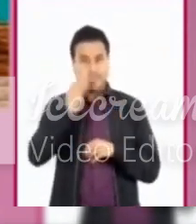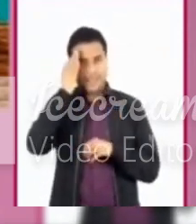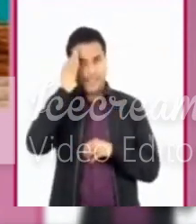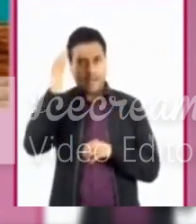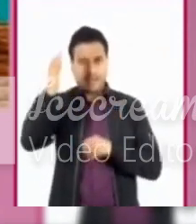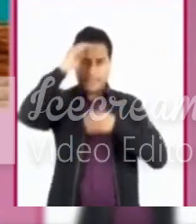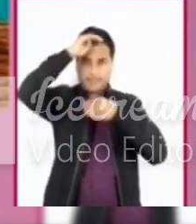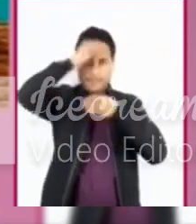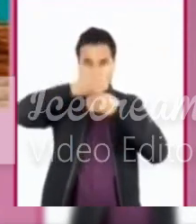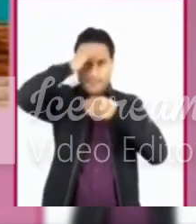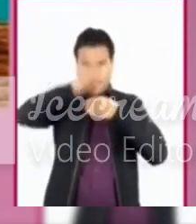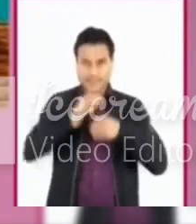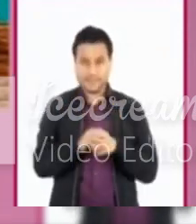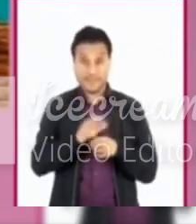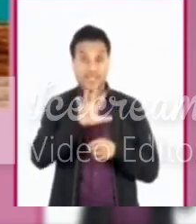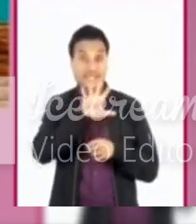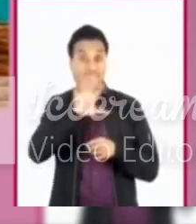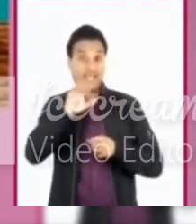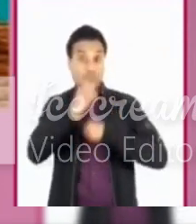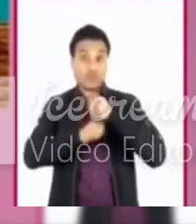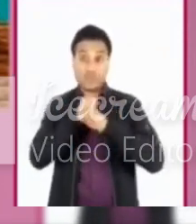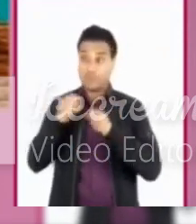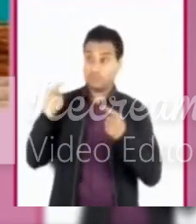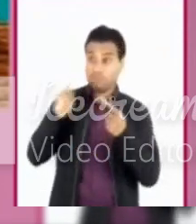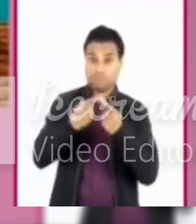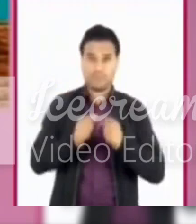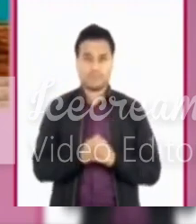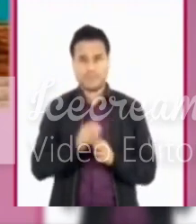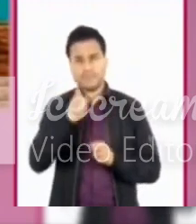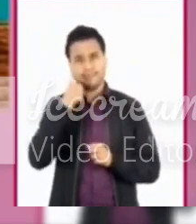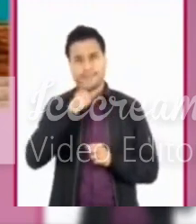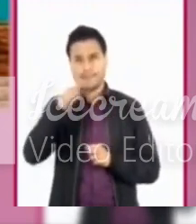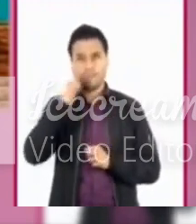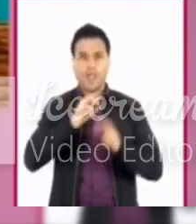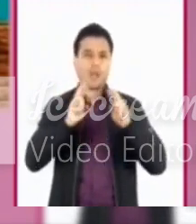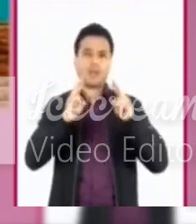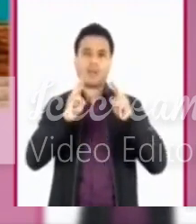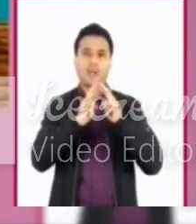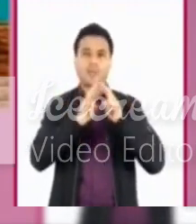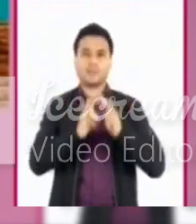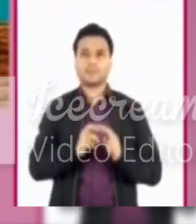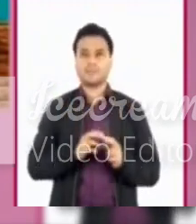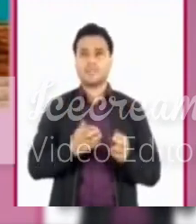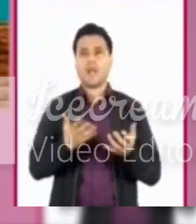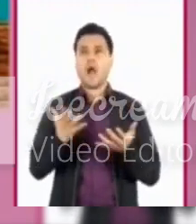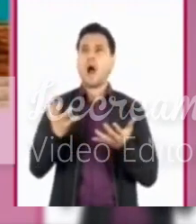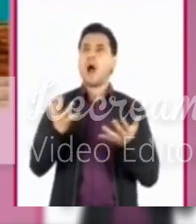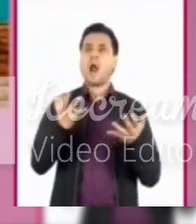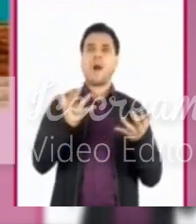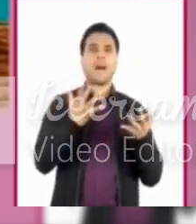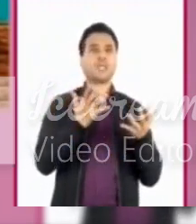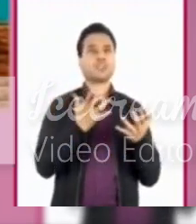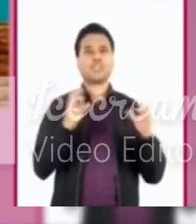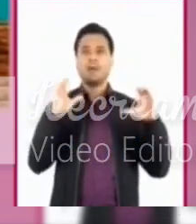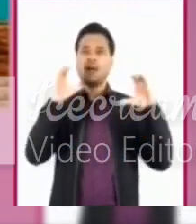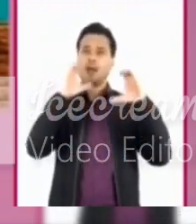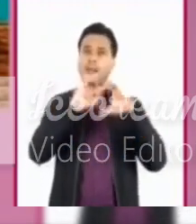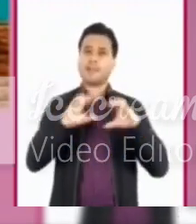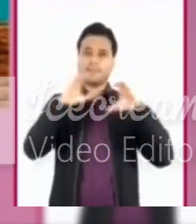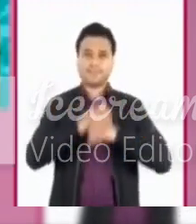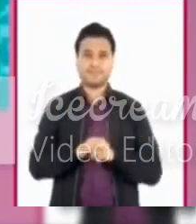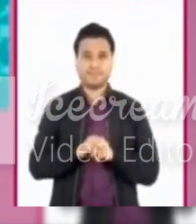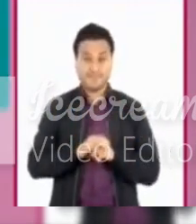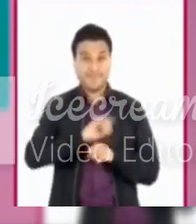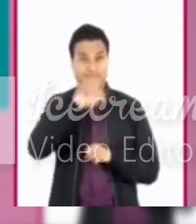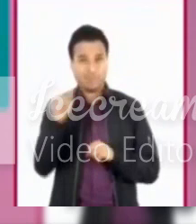500 años, muchas de estas canciones tuvieron un contenido religioso. Poco a poco aumentó la composición de canciones